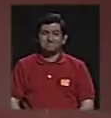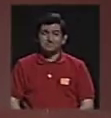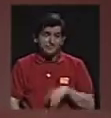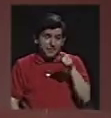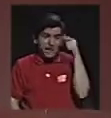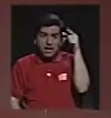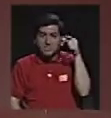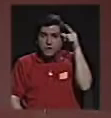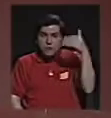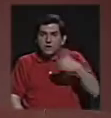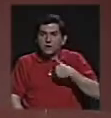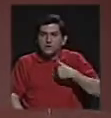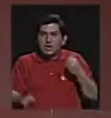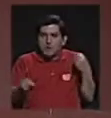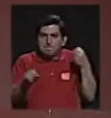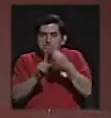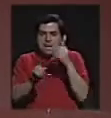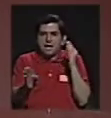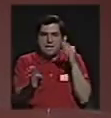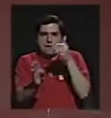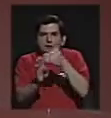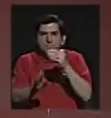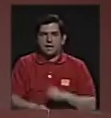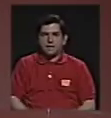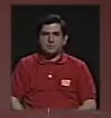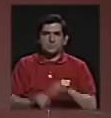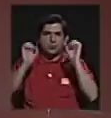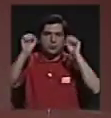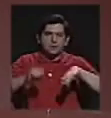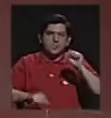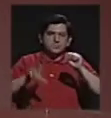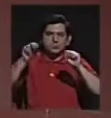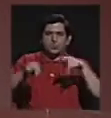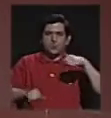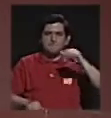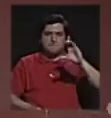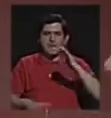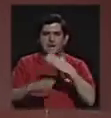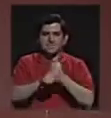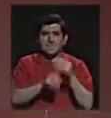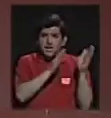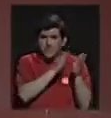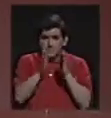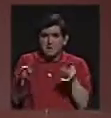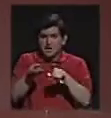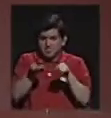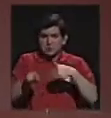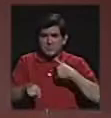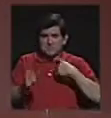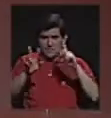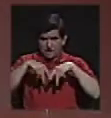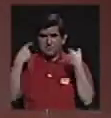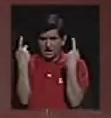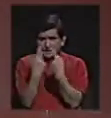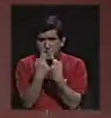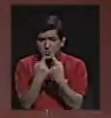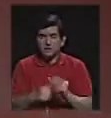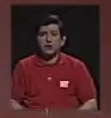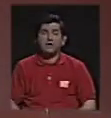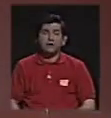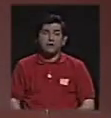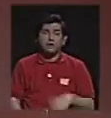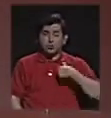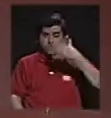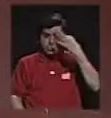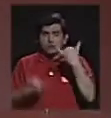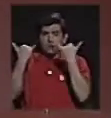Eso obviamente tiene un impacto directo en lo que pudo o no pudo hacer el PAC. Y en la planificación que hace un partido. Ahora me parece